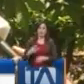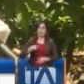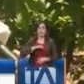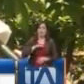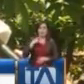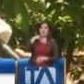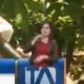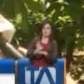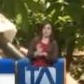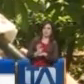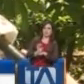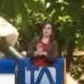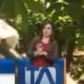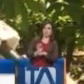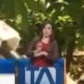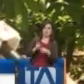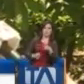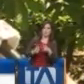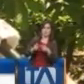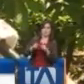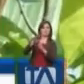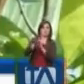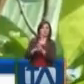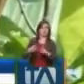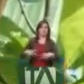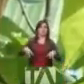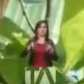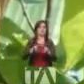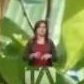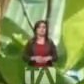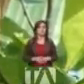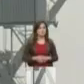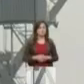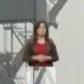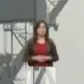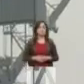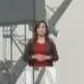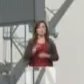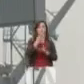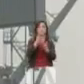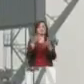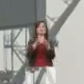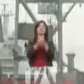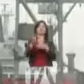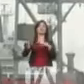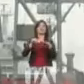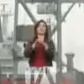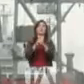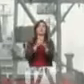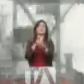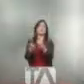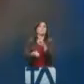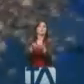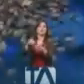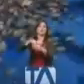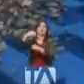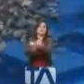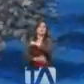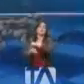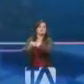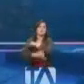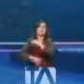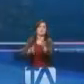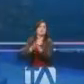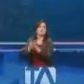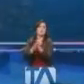mercado internacional y que los precios se bajen considerablemente. Según información de la Asociación Nacional de Exportadores de Cacao, en